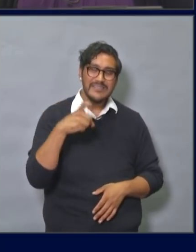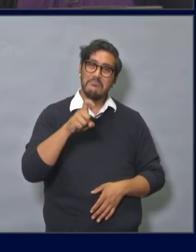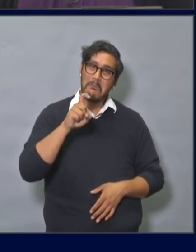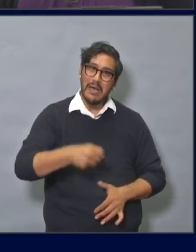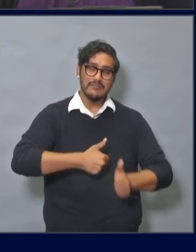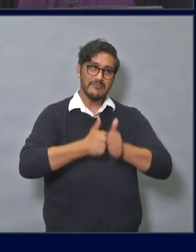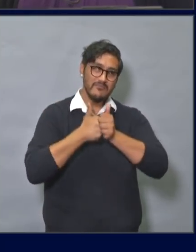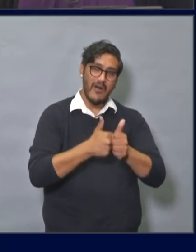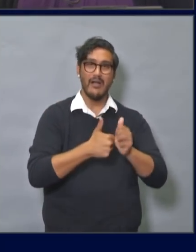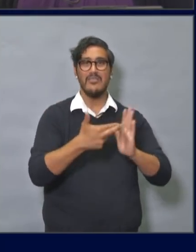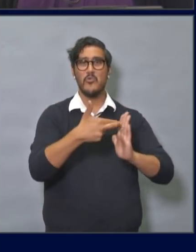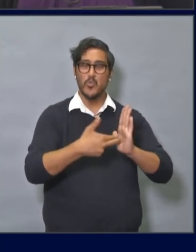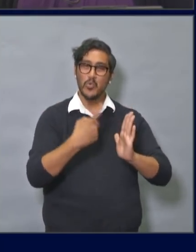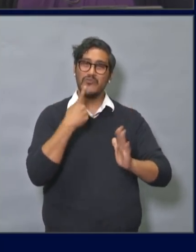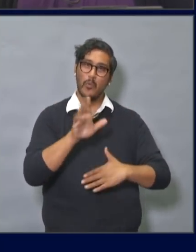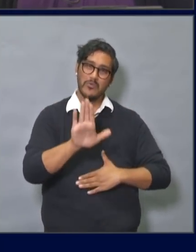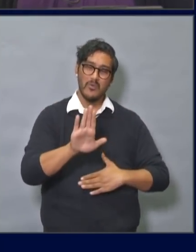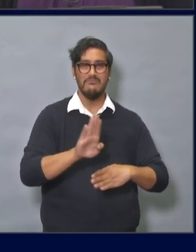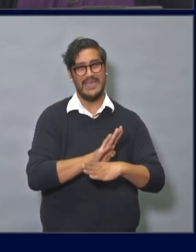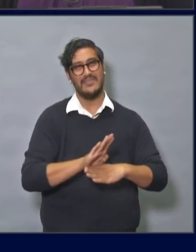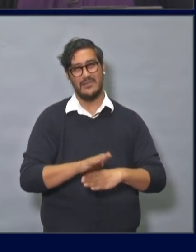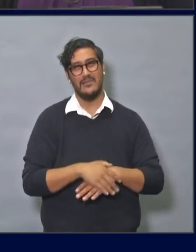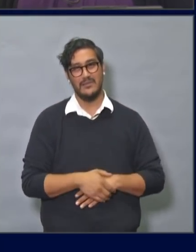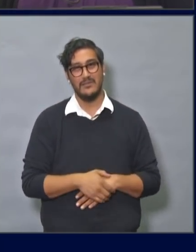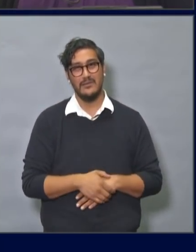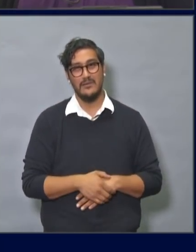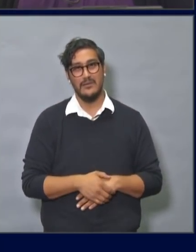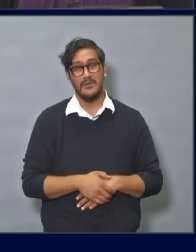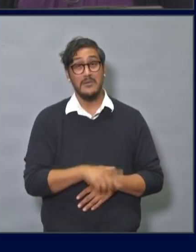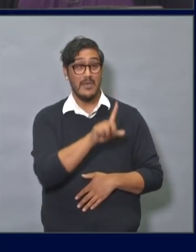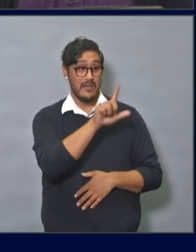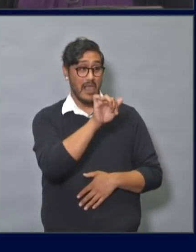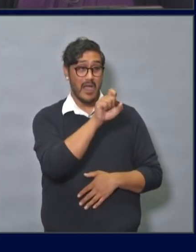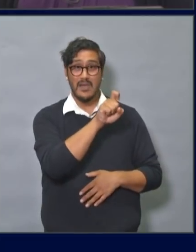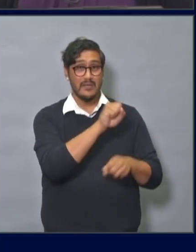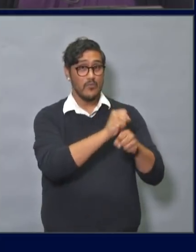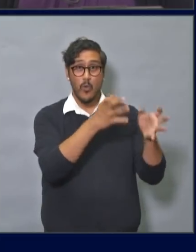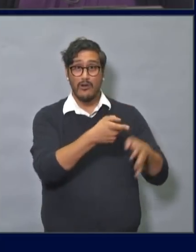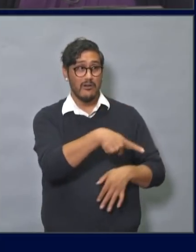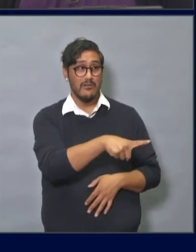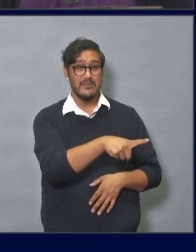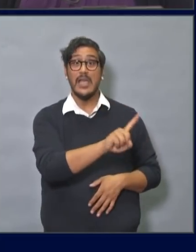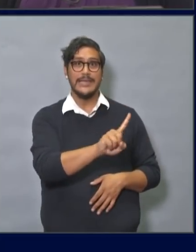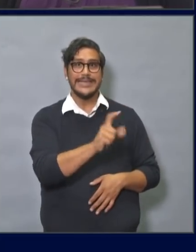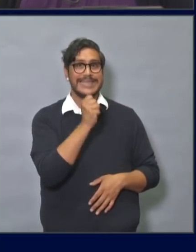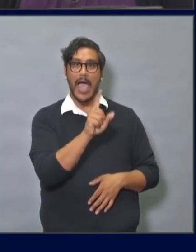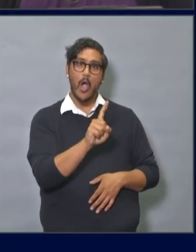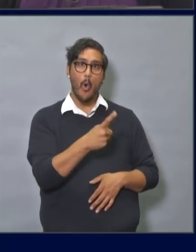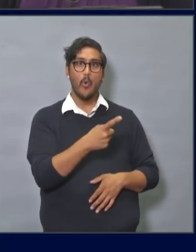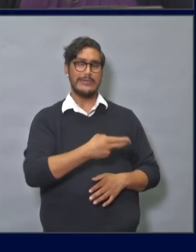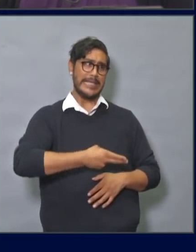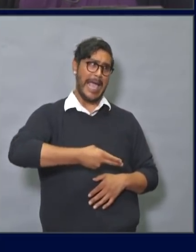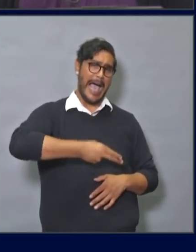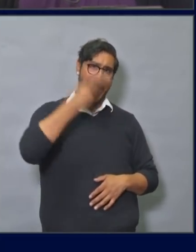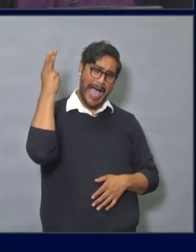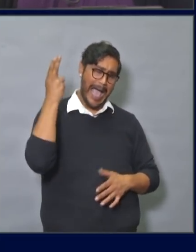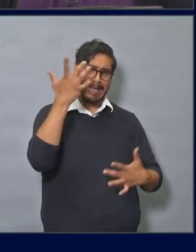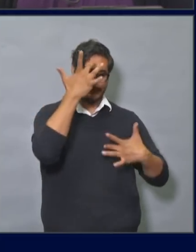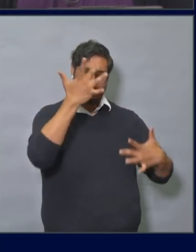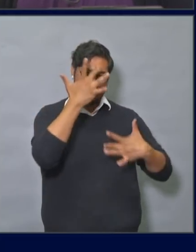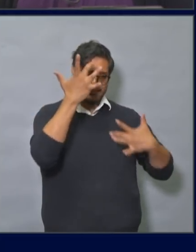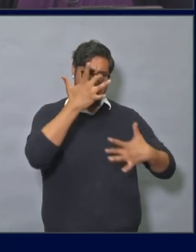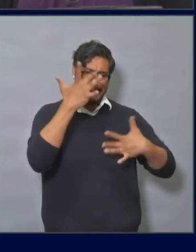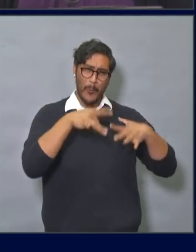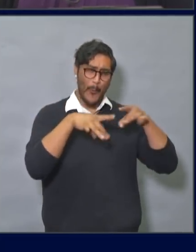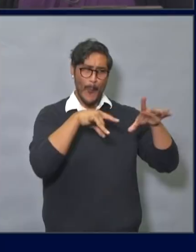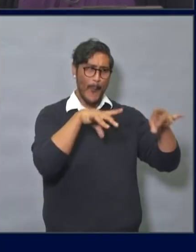protocolos para su negocio. Los trabajadores latinos no solo se enferman a una tasa más alta que otros, sino que